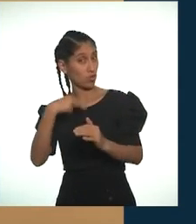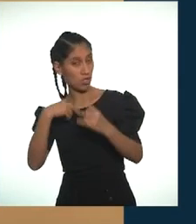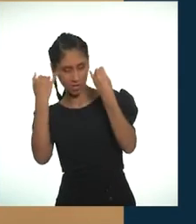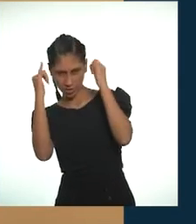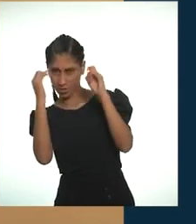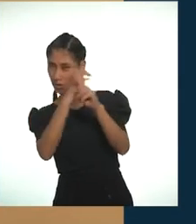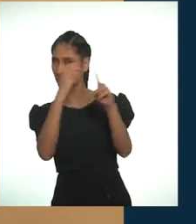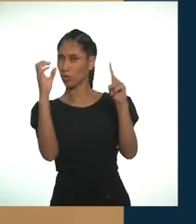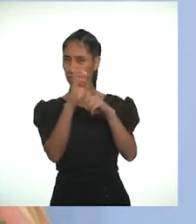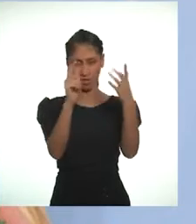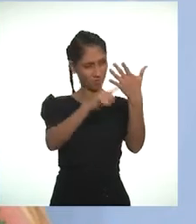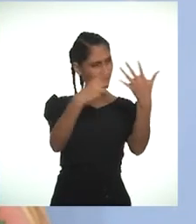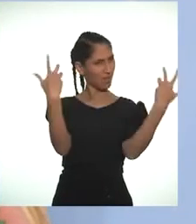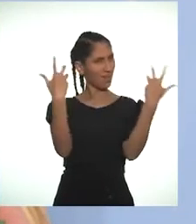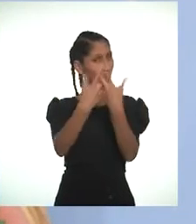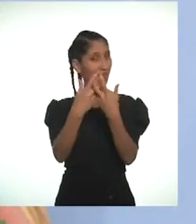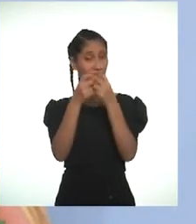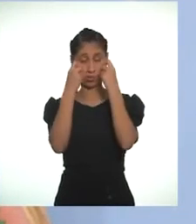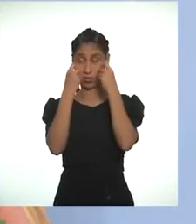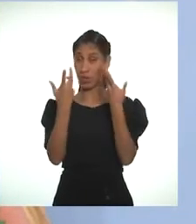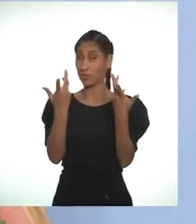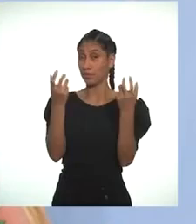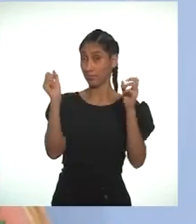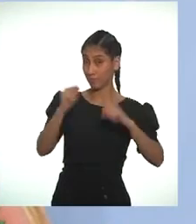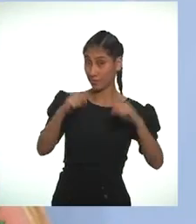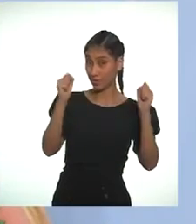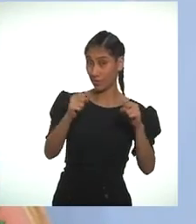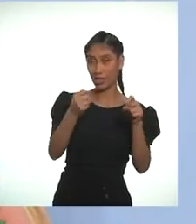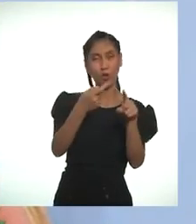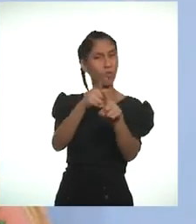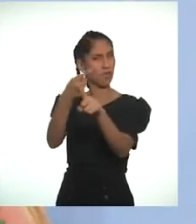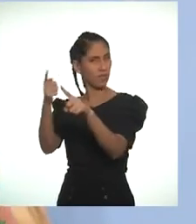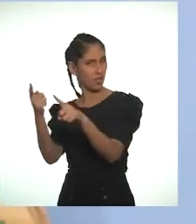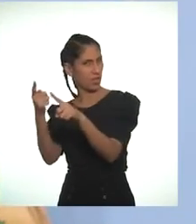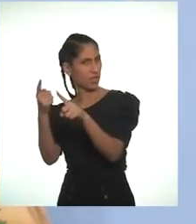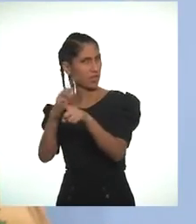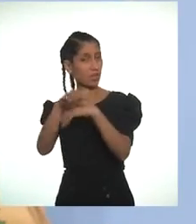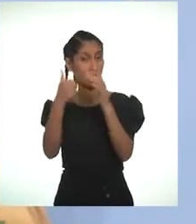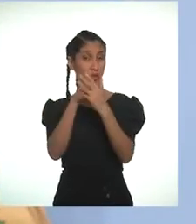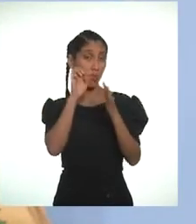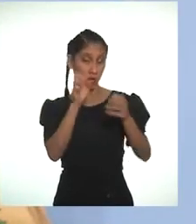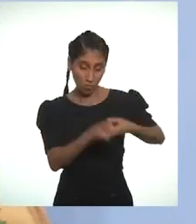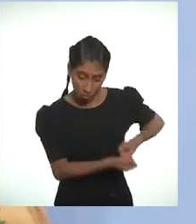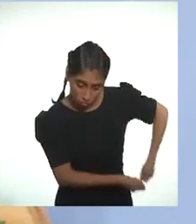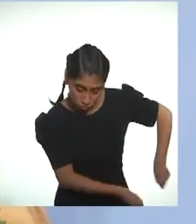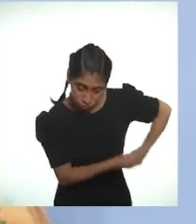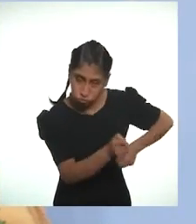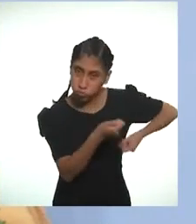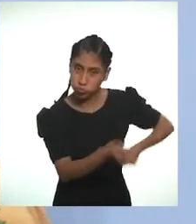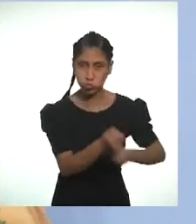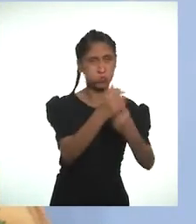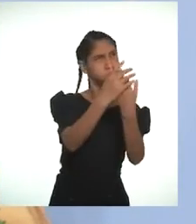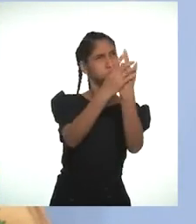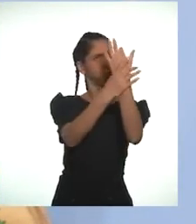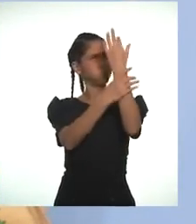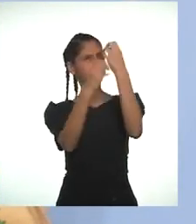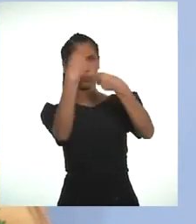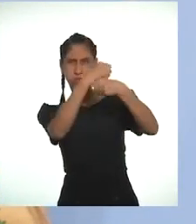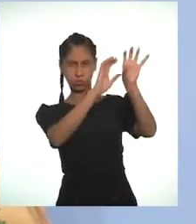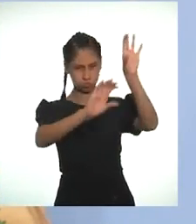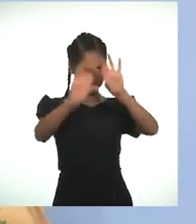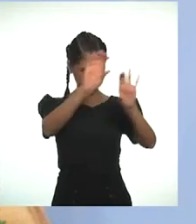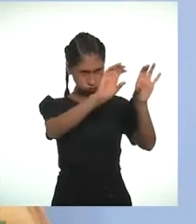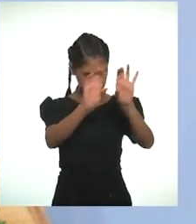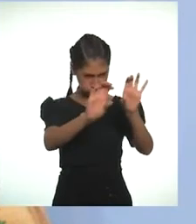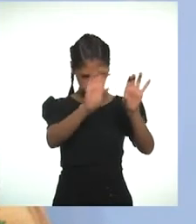identidades culturales. Es increíble cómo a través de actividades cotidianas como la agricultura y la expresión en sus artes pueden contribuir tanto